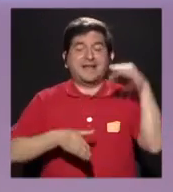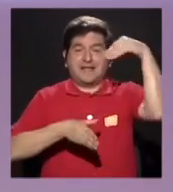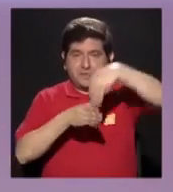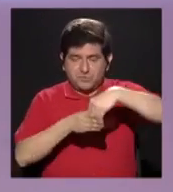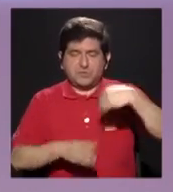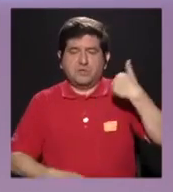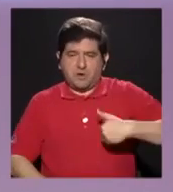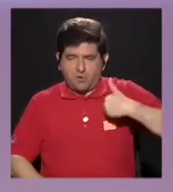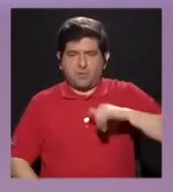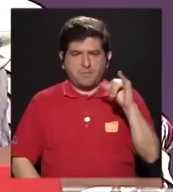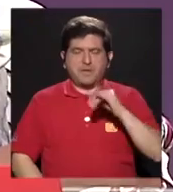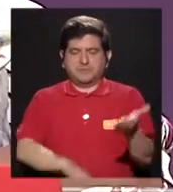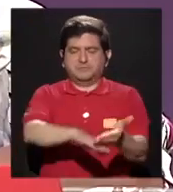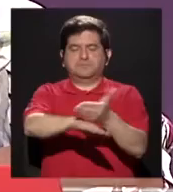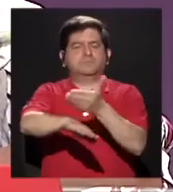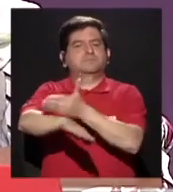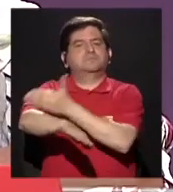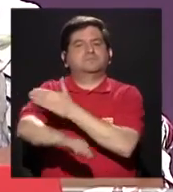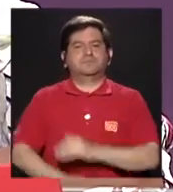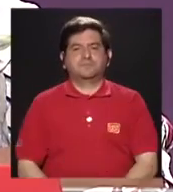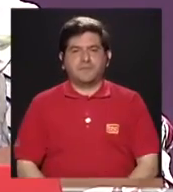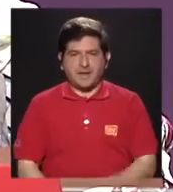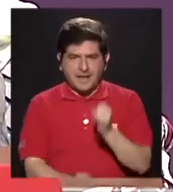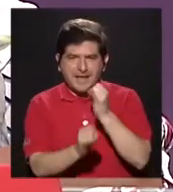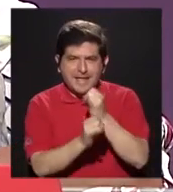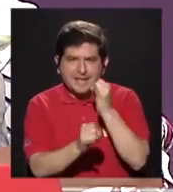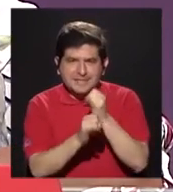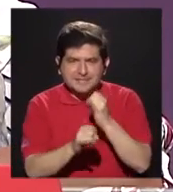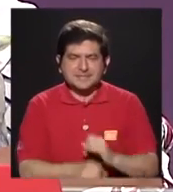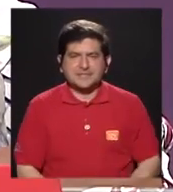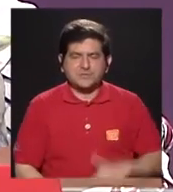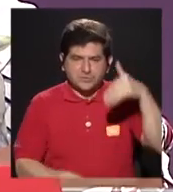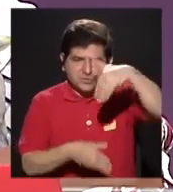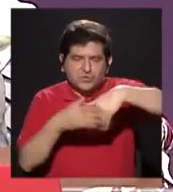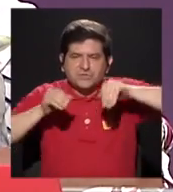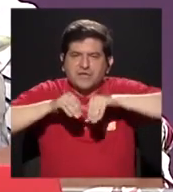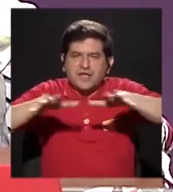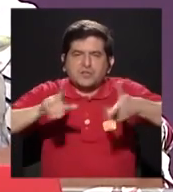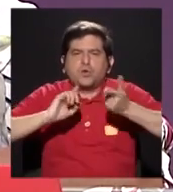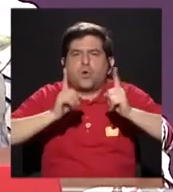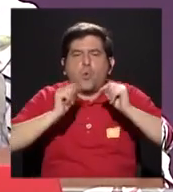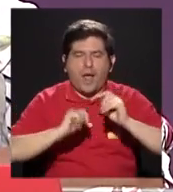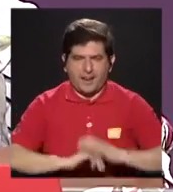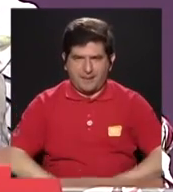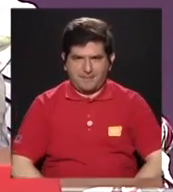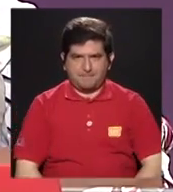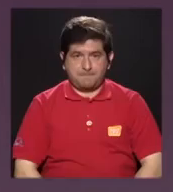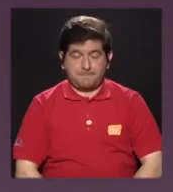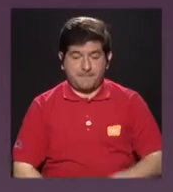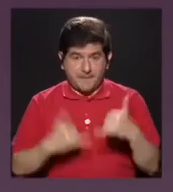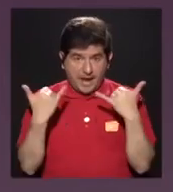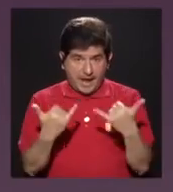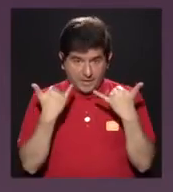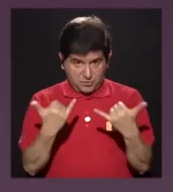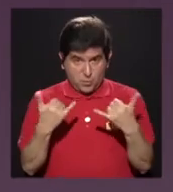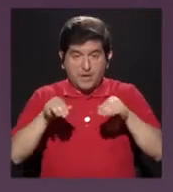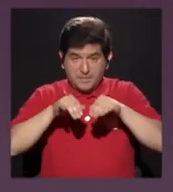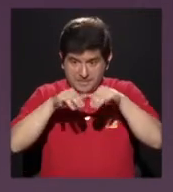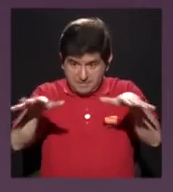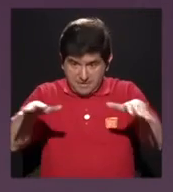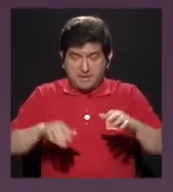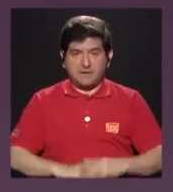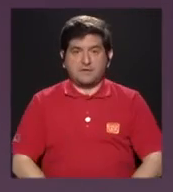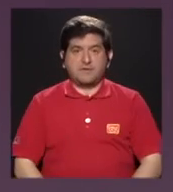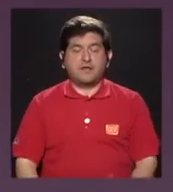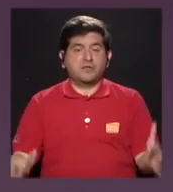también que instituciones están conformando la red en estos momentos en este momento la red está